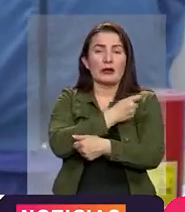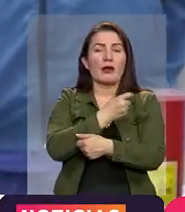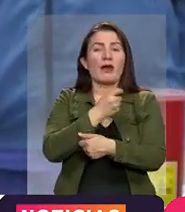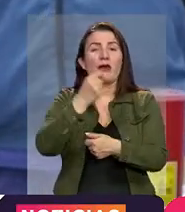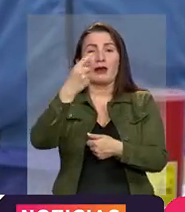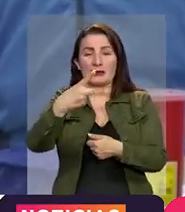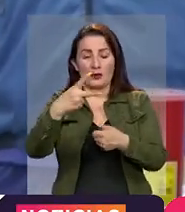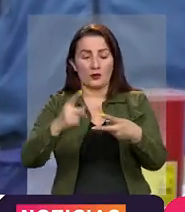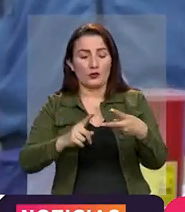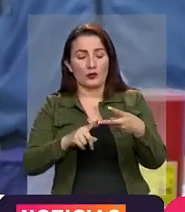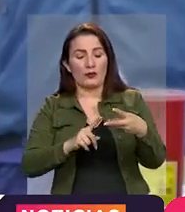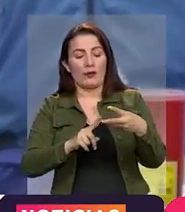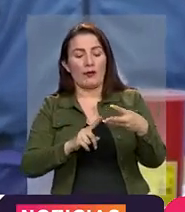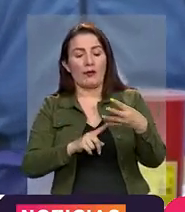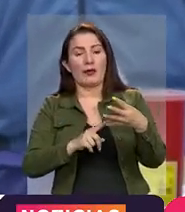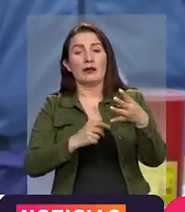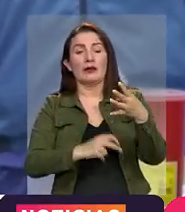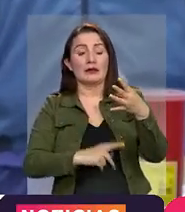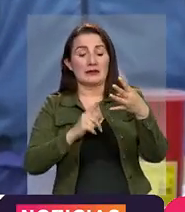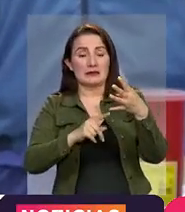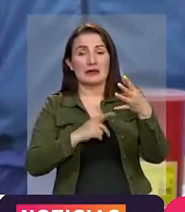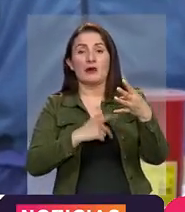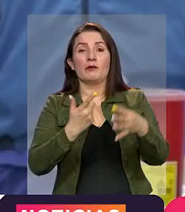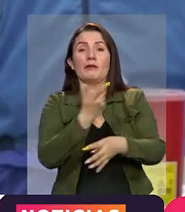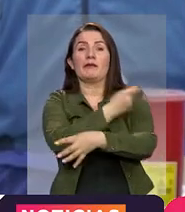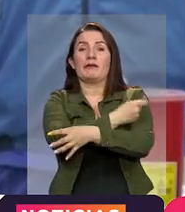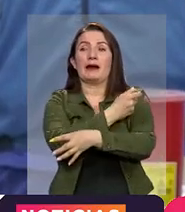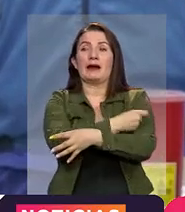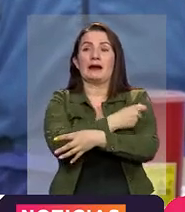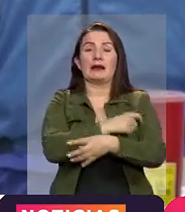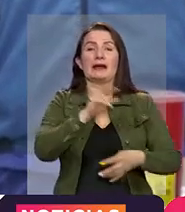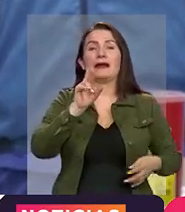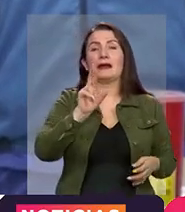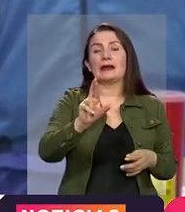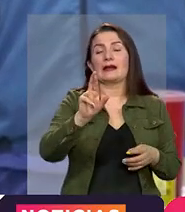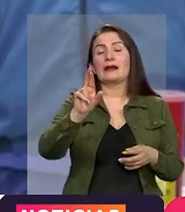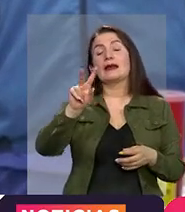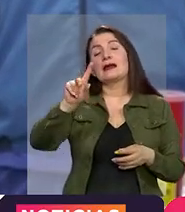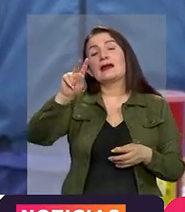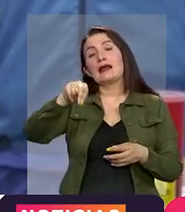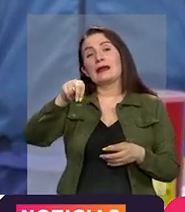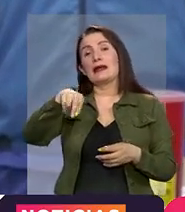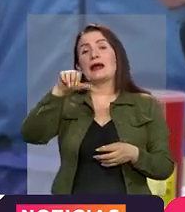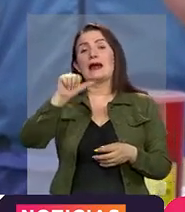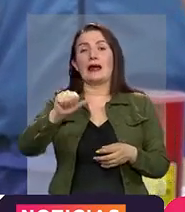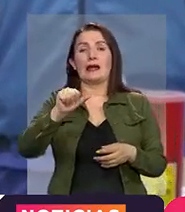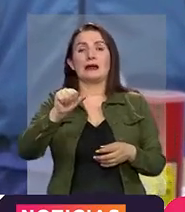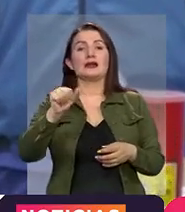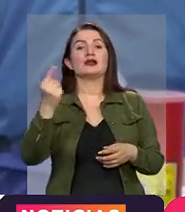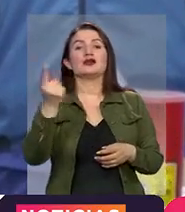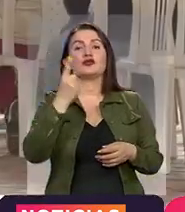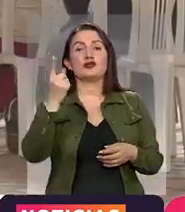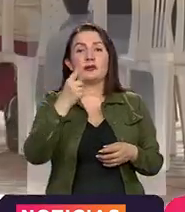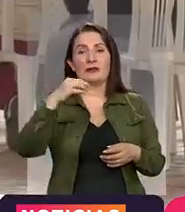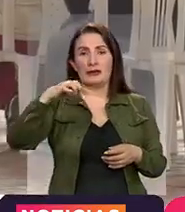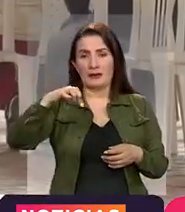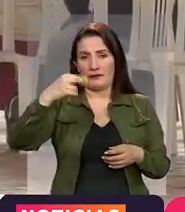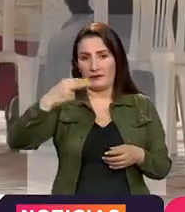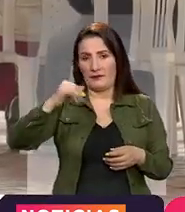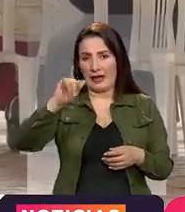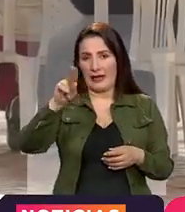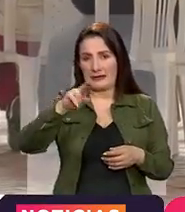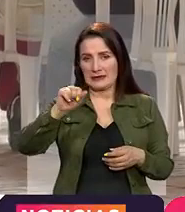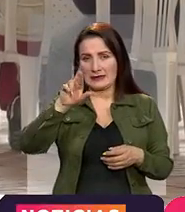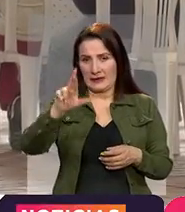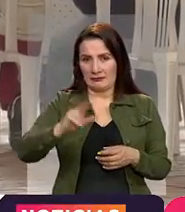el segundo refuerzo? Solamente vacuna de RNA. Para decirlo claramente, solamente Pfizer. La entidad